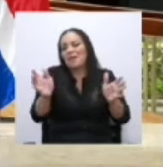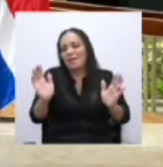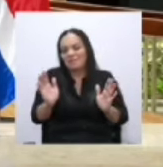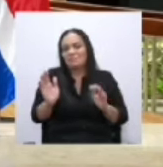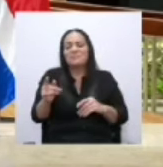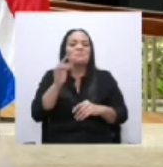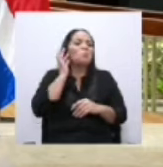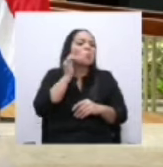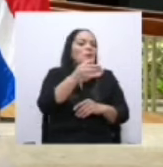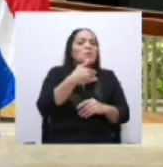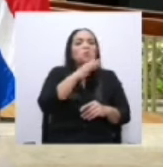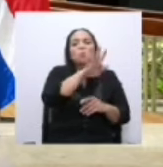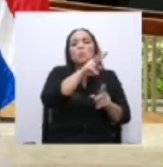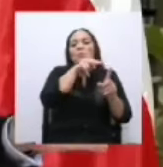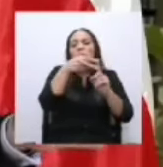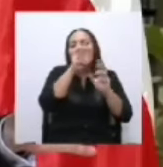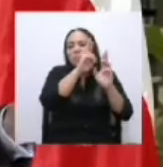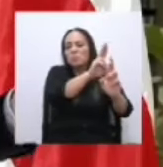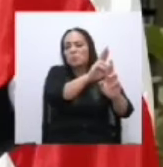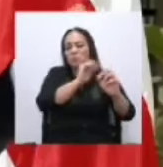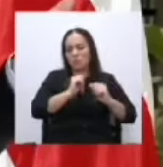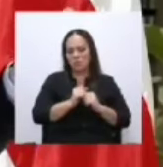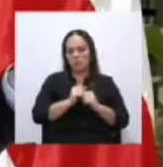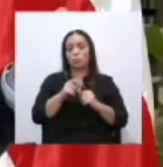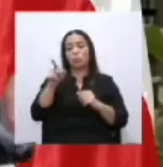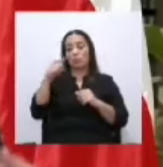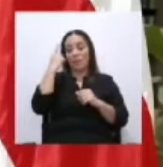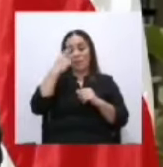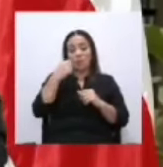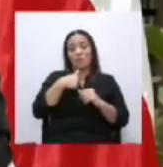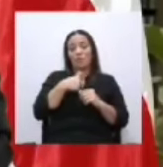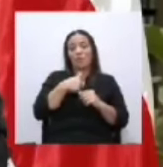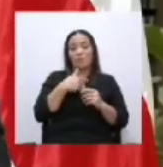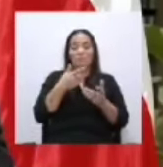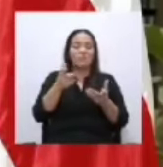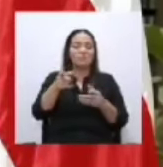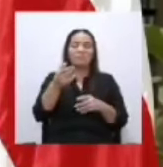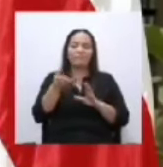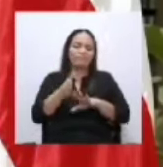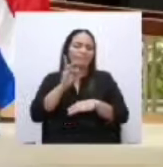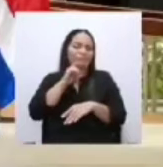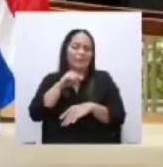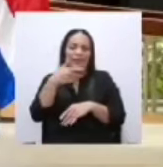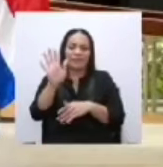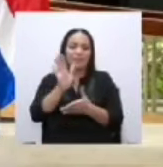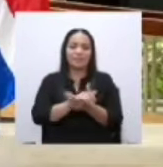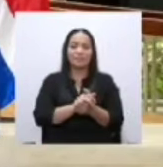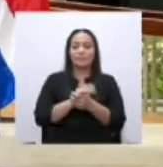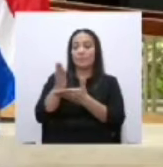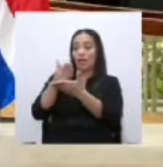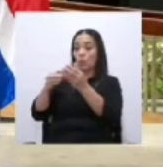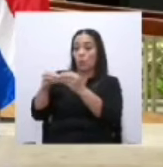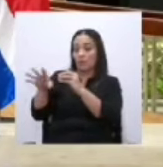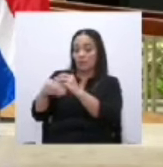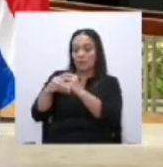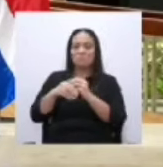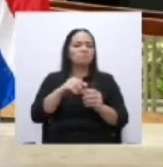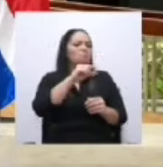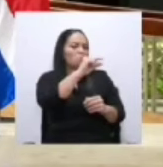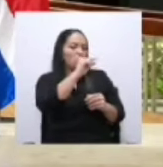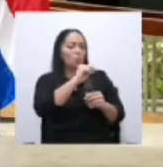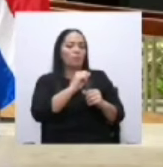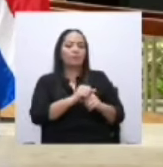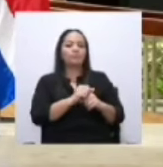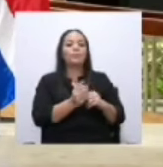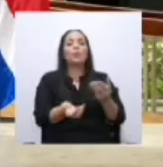posición. Me pregunta usted a mí, patrañas. Sí, señor, ¿algo más que quiera agregar? No, muy poco, presidente, pero sí, reafirmar